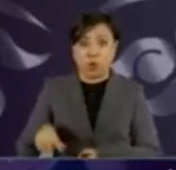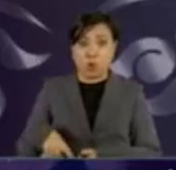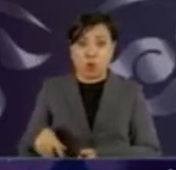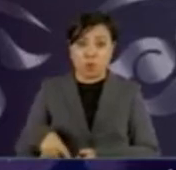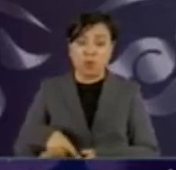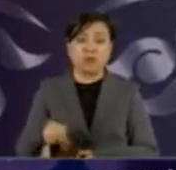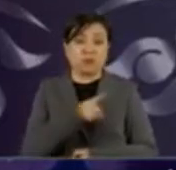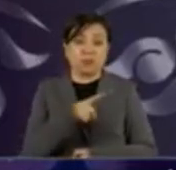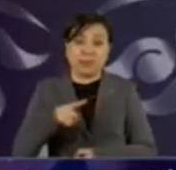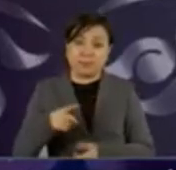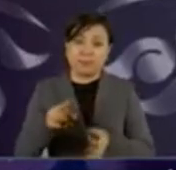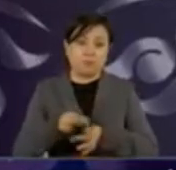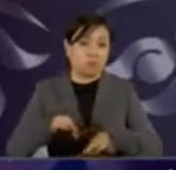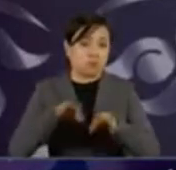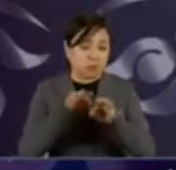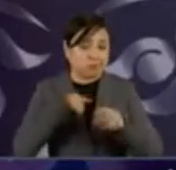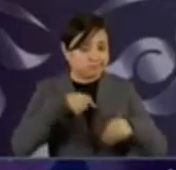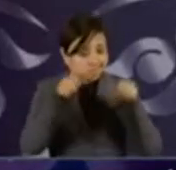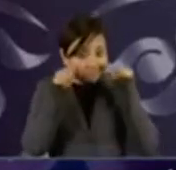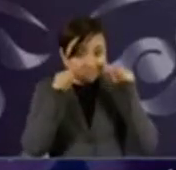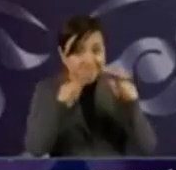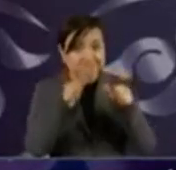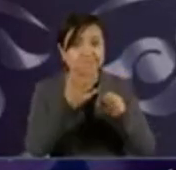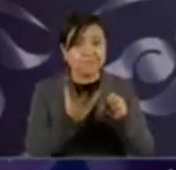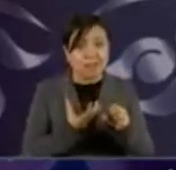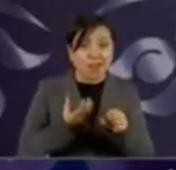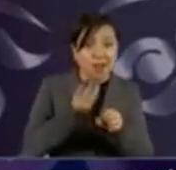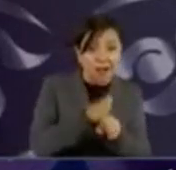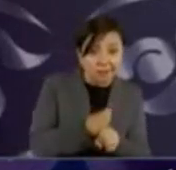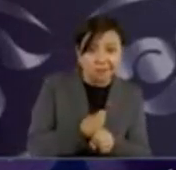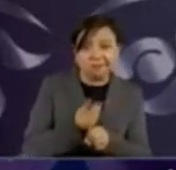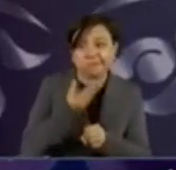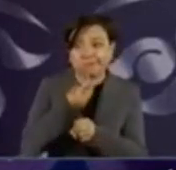tan precaria condición que hay en la inmensa mayoría de los hogares.